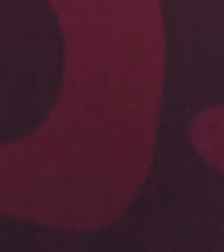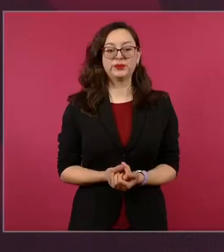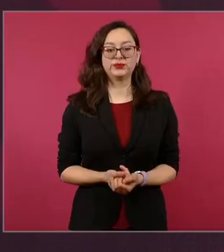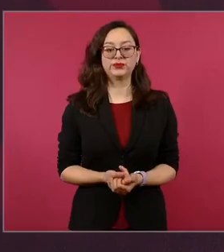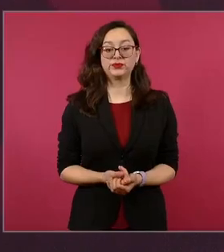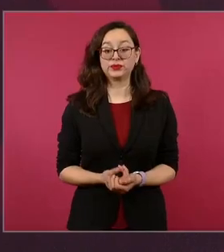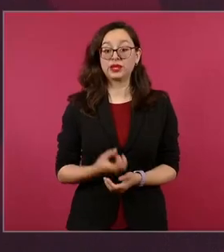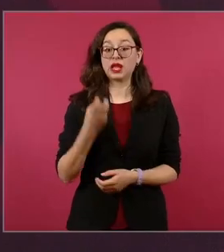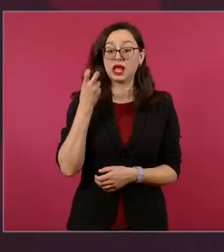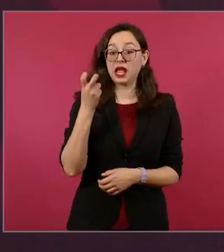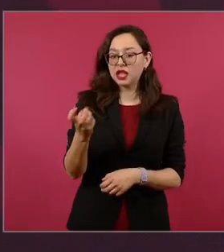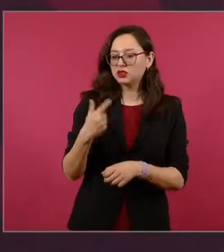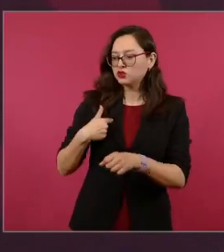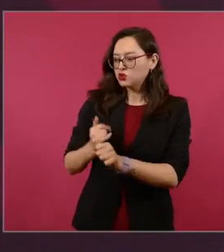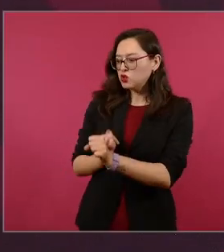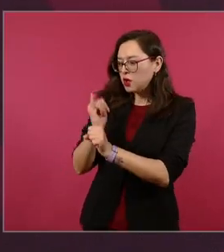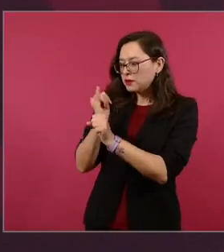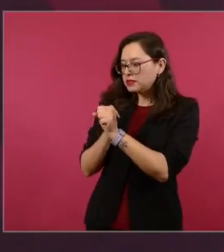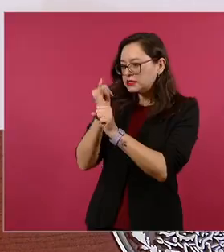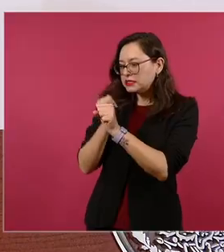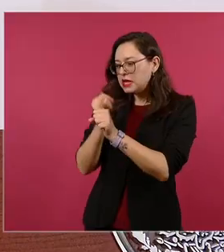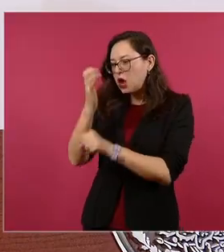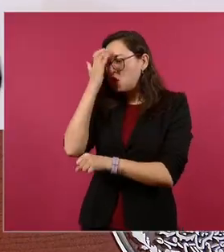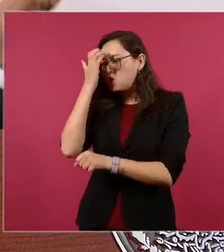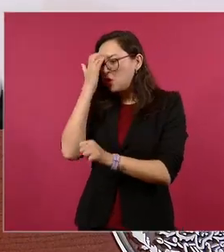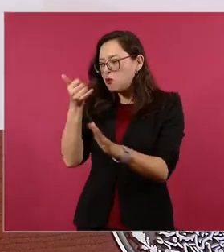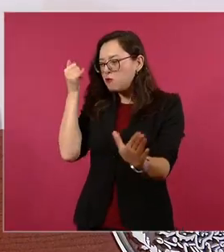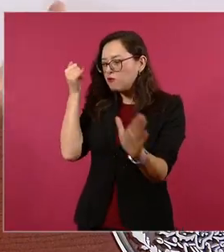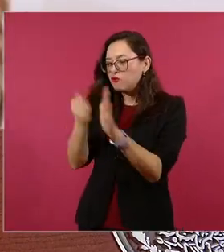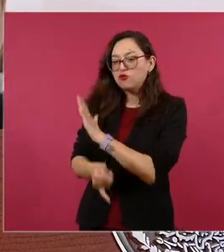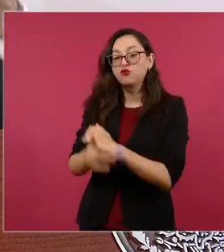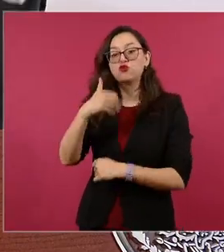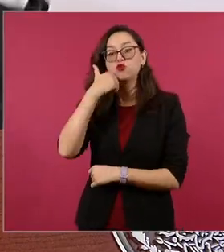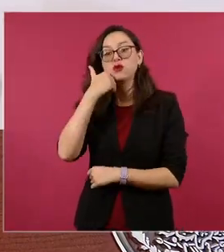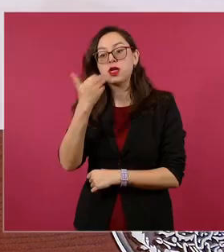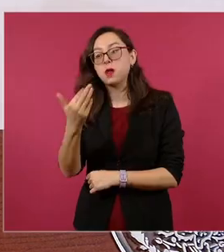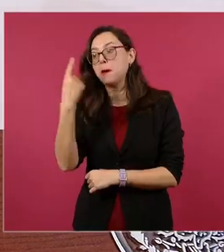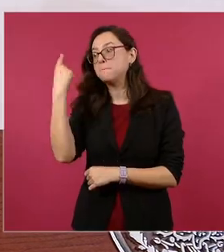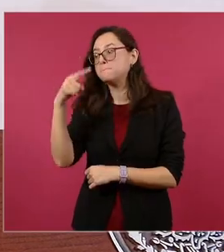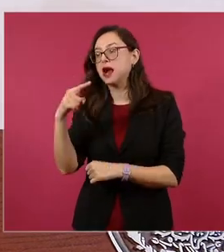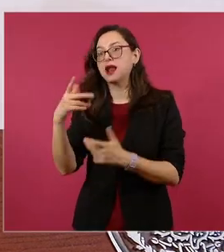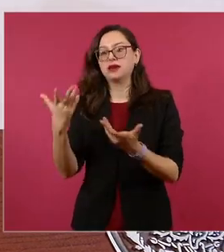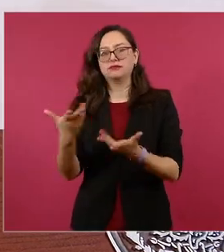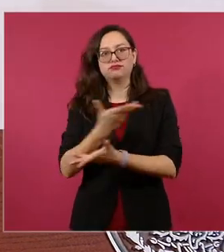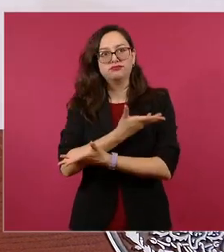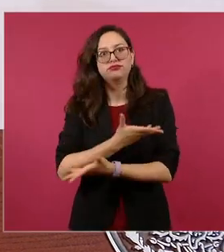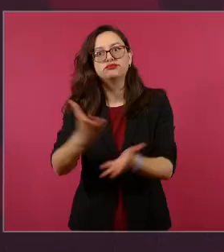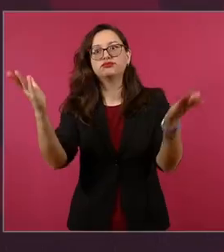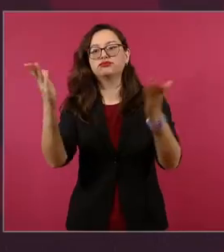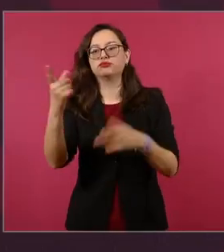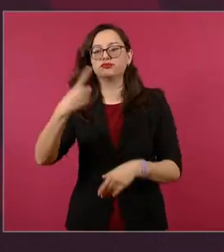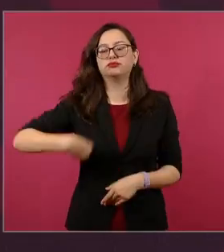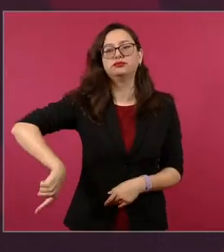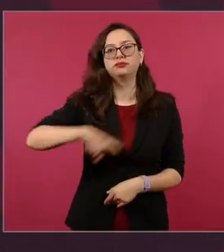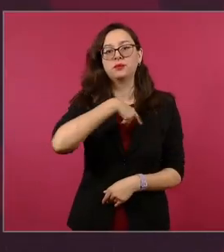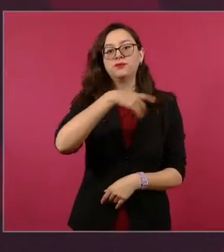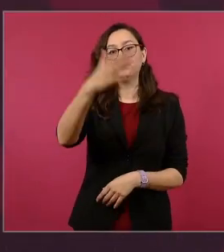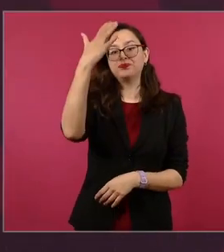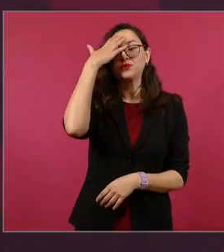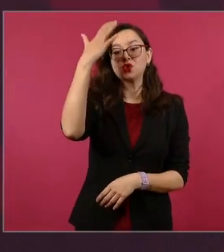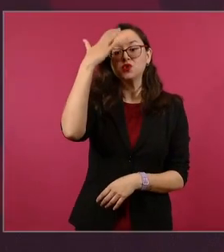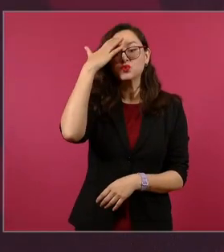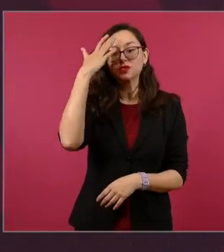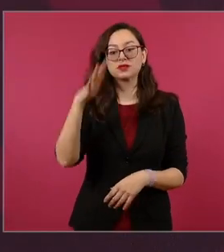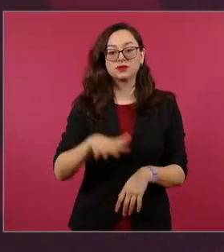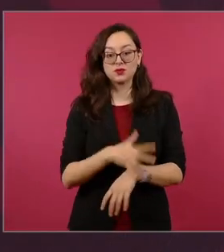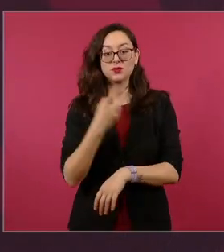prehispánico para exaltar esos valores, porque eso es lo que nos hacen a los mexicanos excepcionales, lo